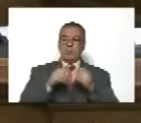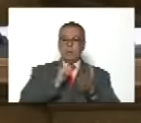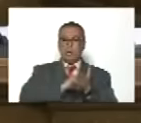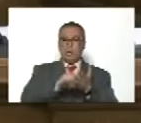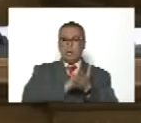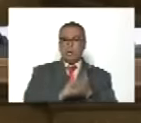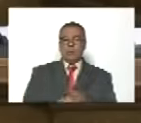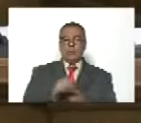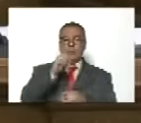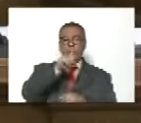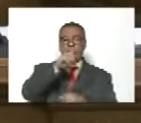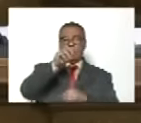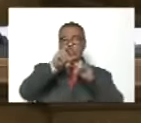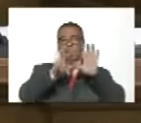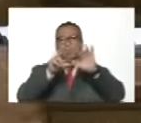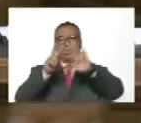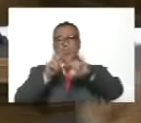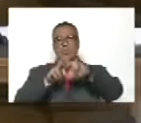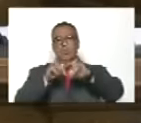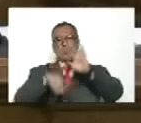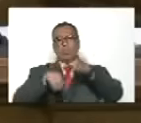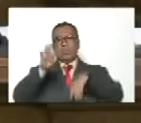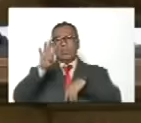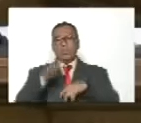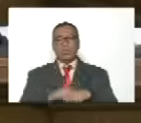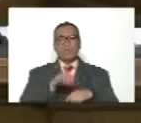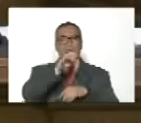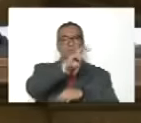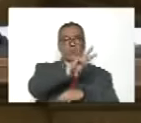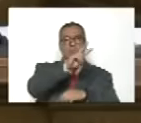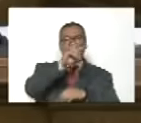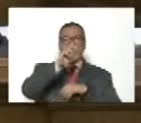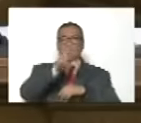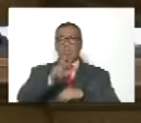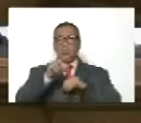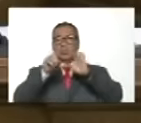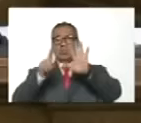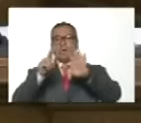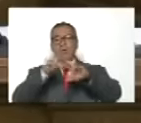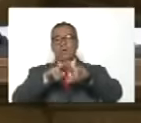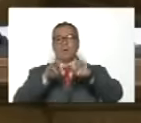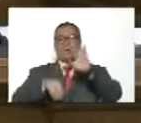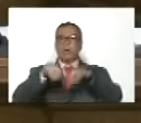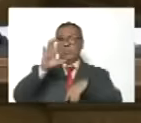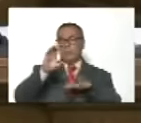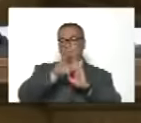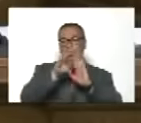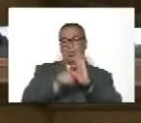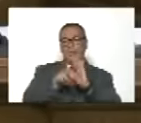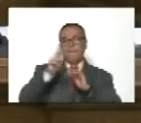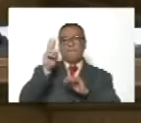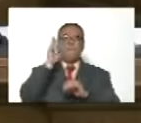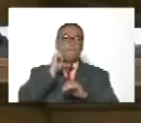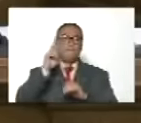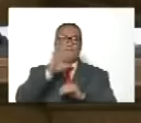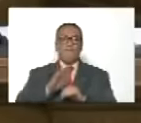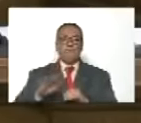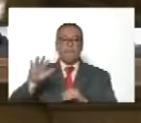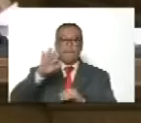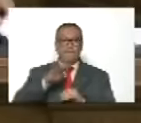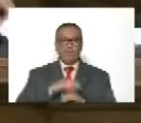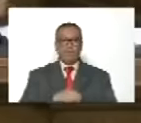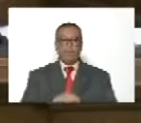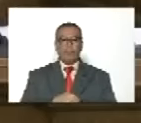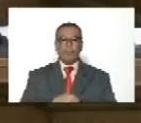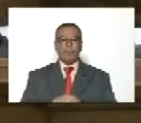en los artículos 187, numeral 14, y 236, numeral 15, de la Constitución de la República Bolivariana